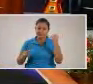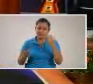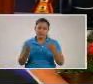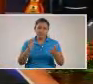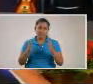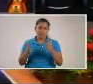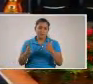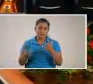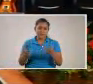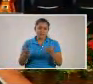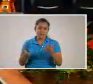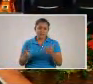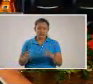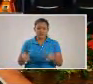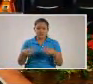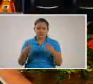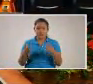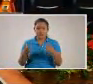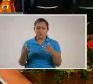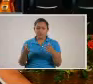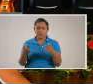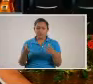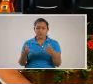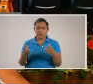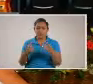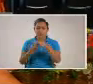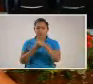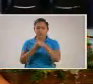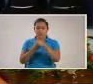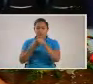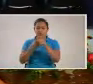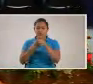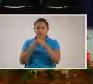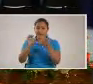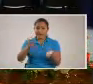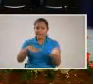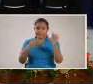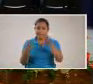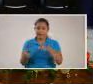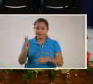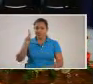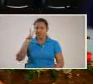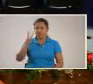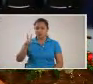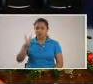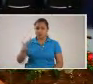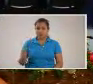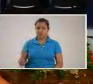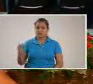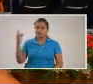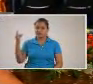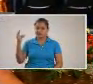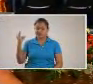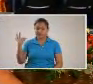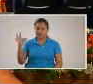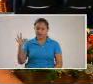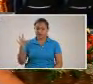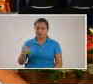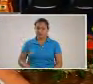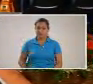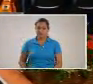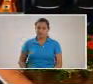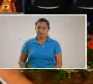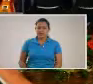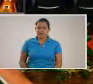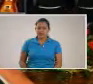de 3 años y medio, termina con la muerte de los dos testigos y la